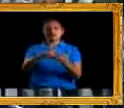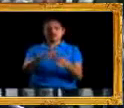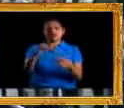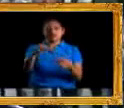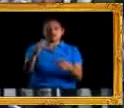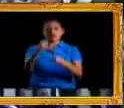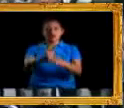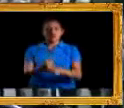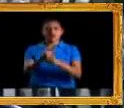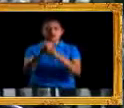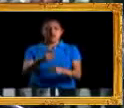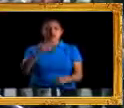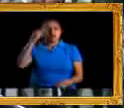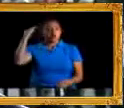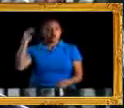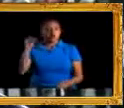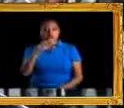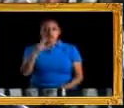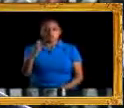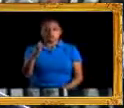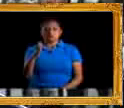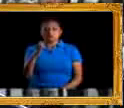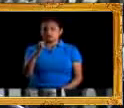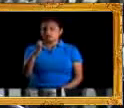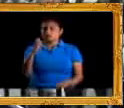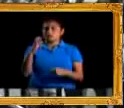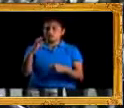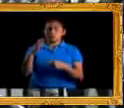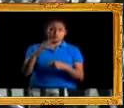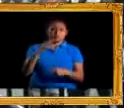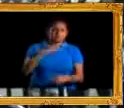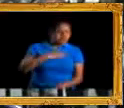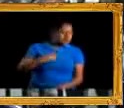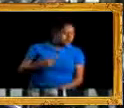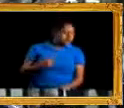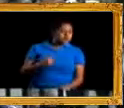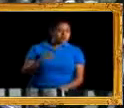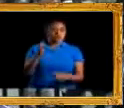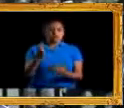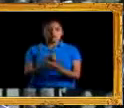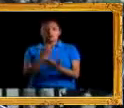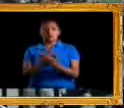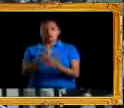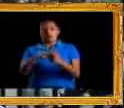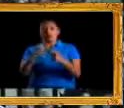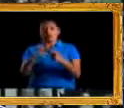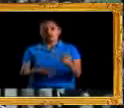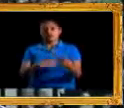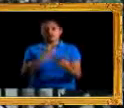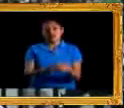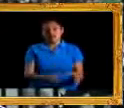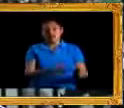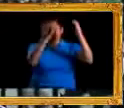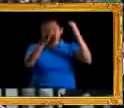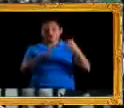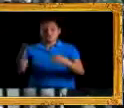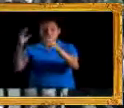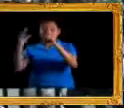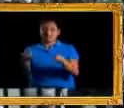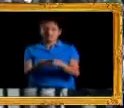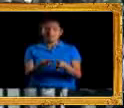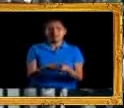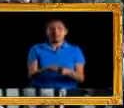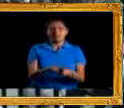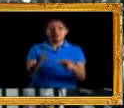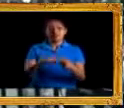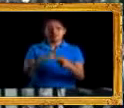que es una depresión económica. Cuando caen las Torres Gemelas, el petróleo sube hasta el